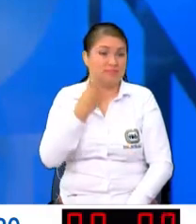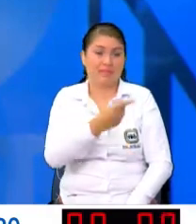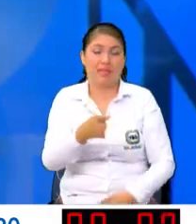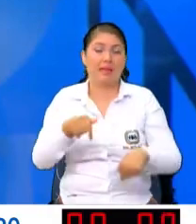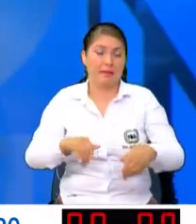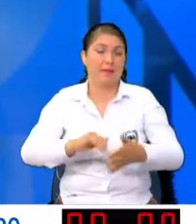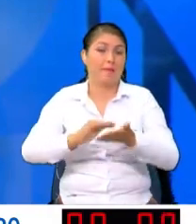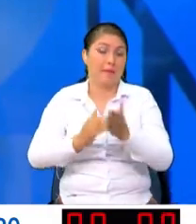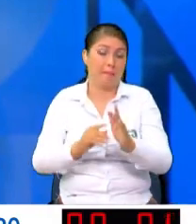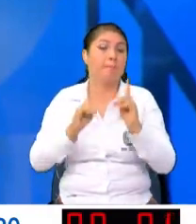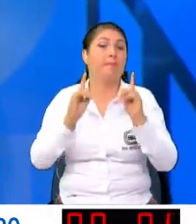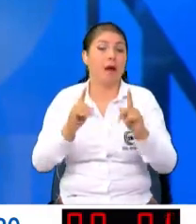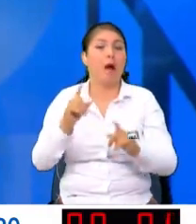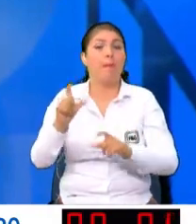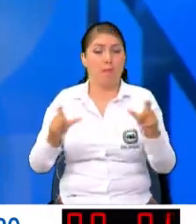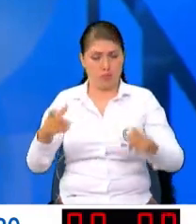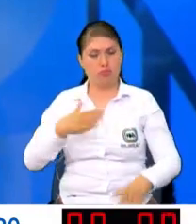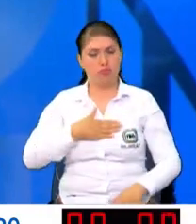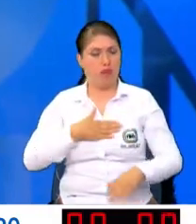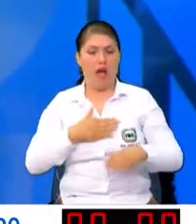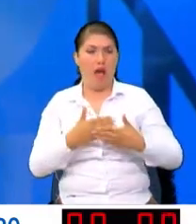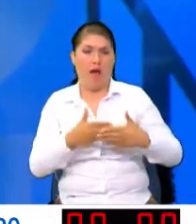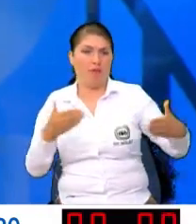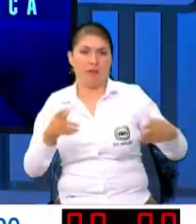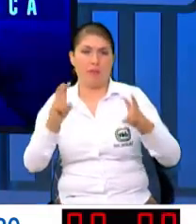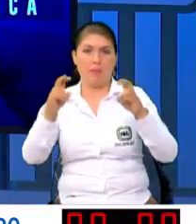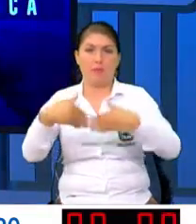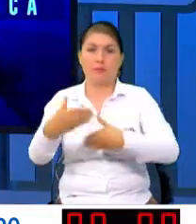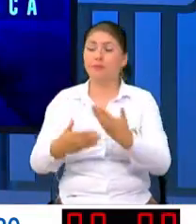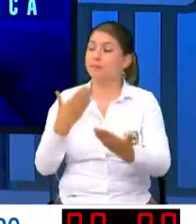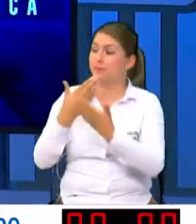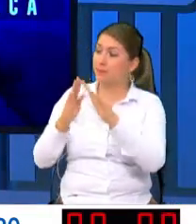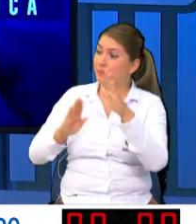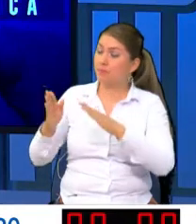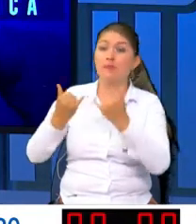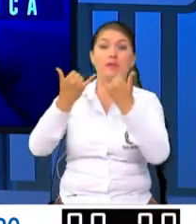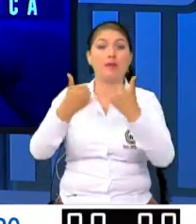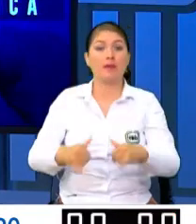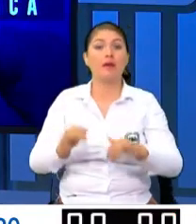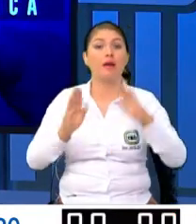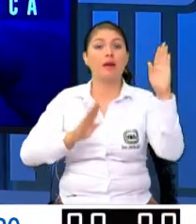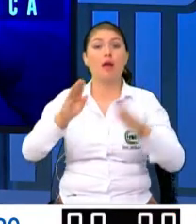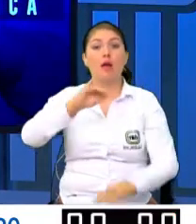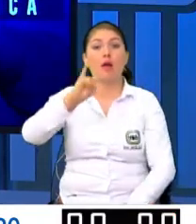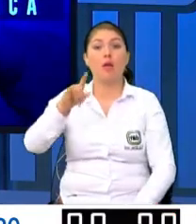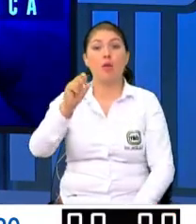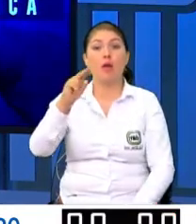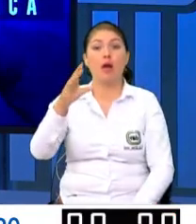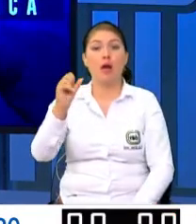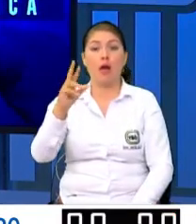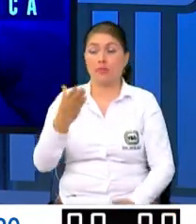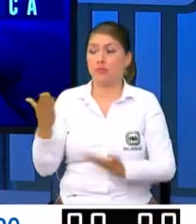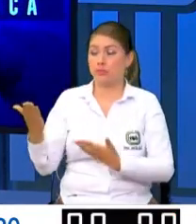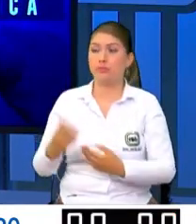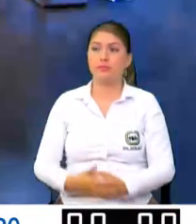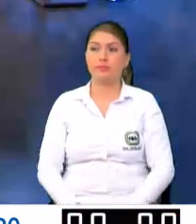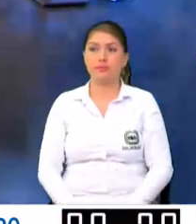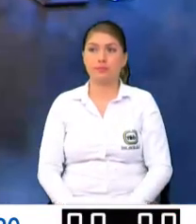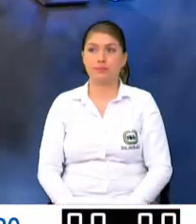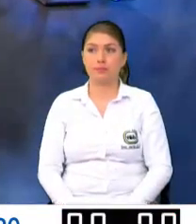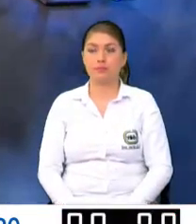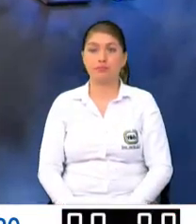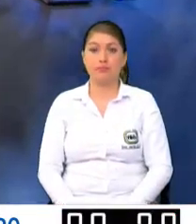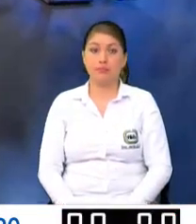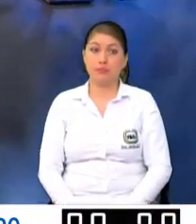en floridablanca pero si hay gente que estamos por fuera de ese proceso gracias candidatos finalizamos con el candidato juan carlos ayala que tiene la palabra